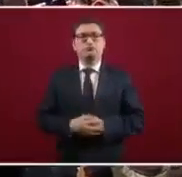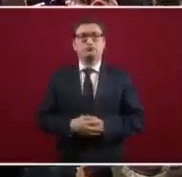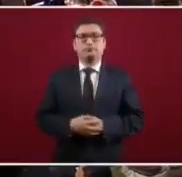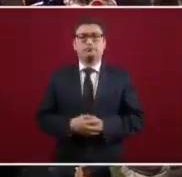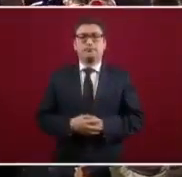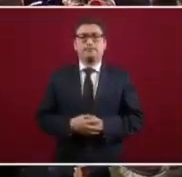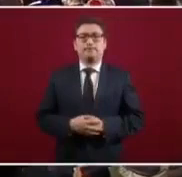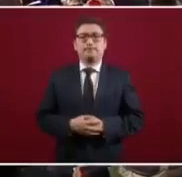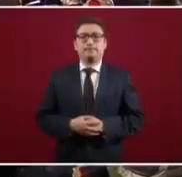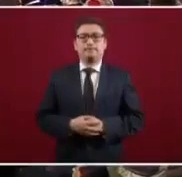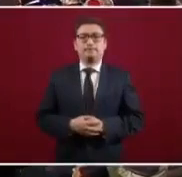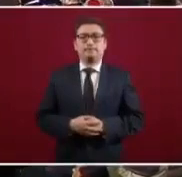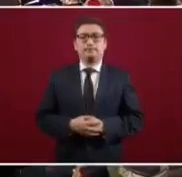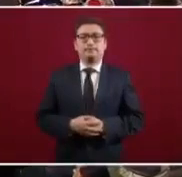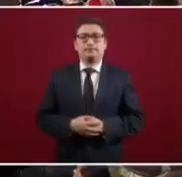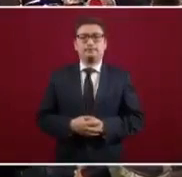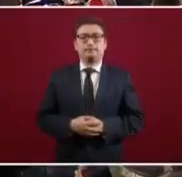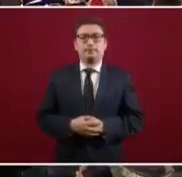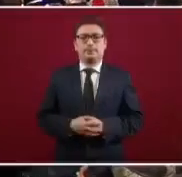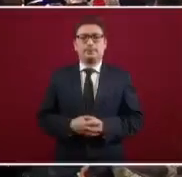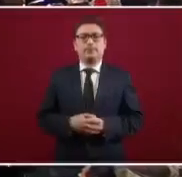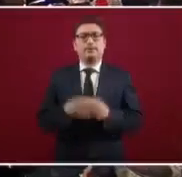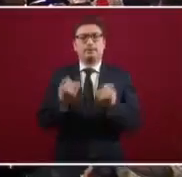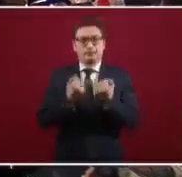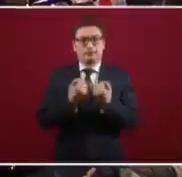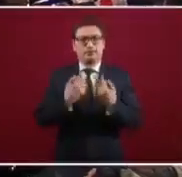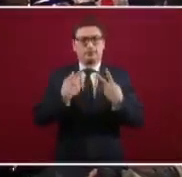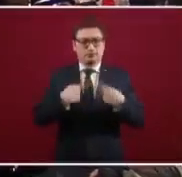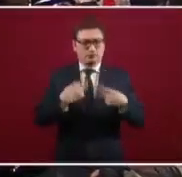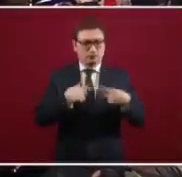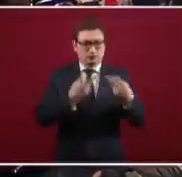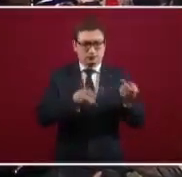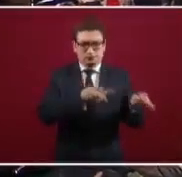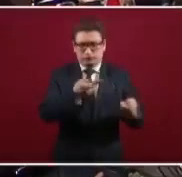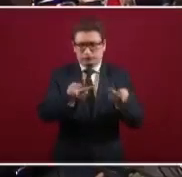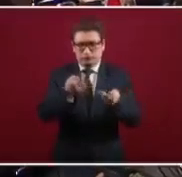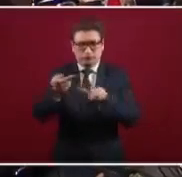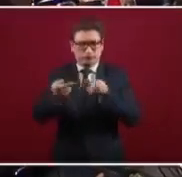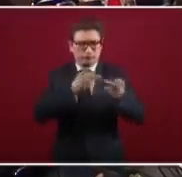el que se pueda llevar a cabo consultas ciudadanas